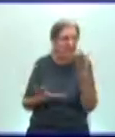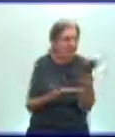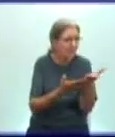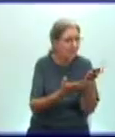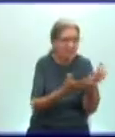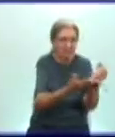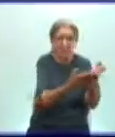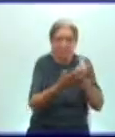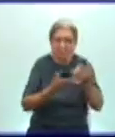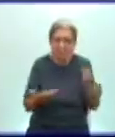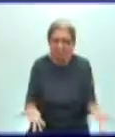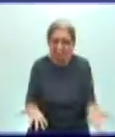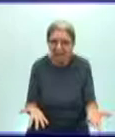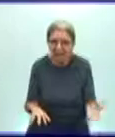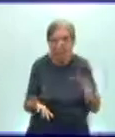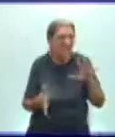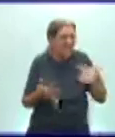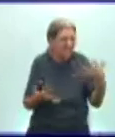relación tiene con esa